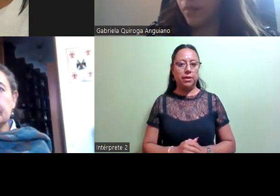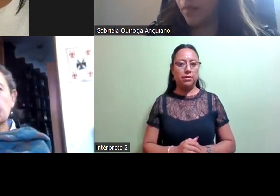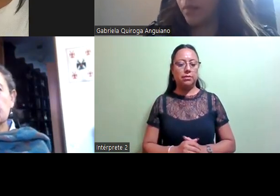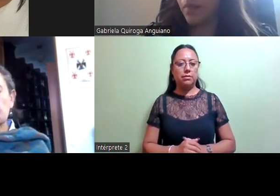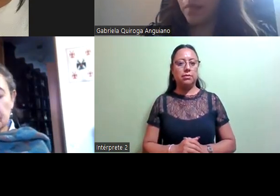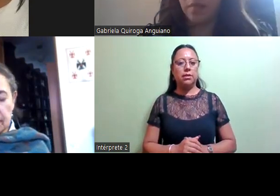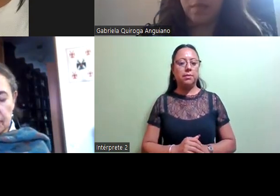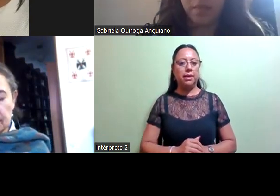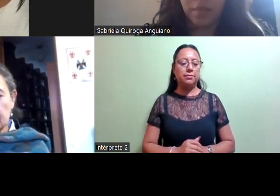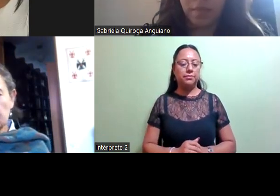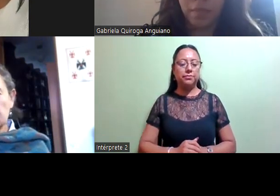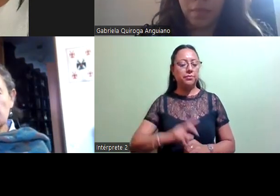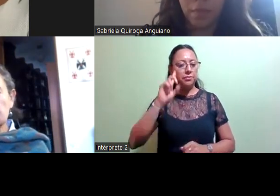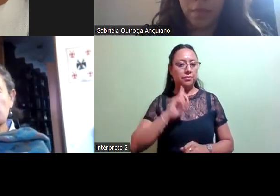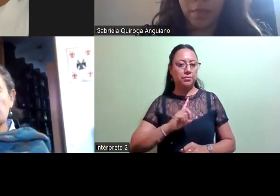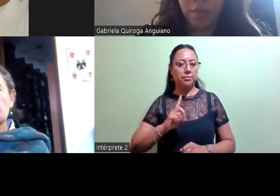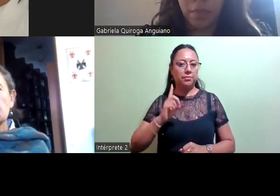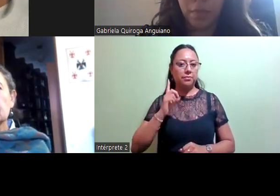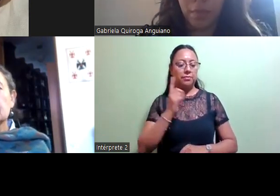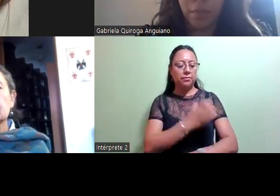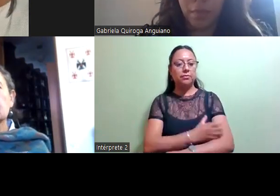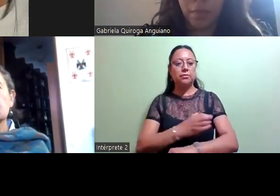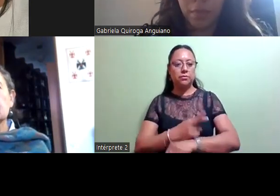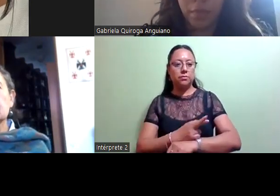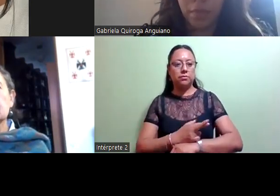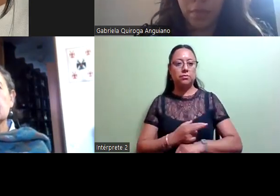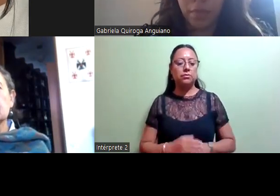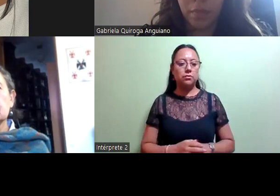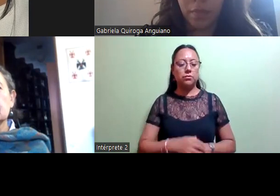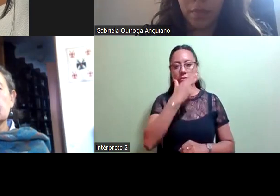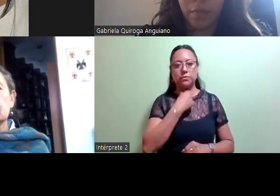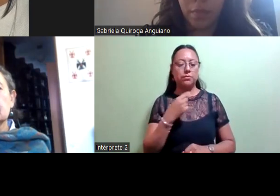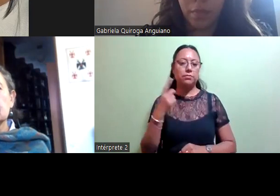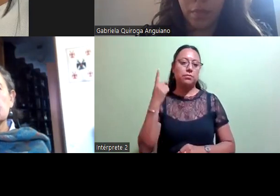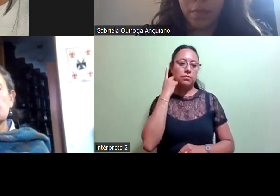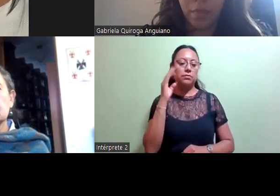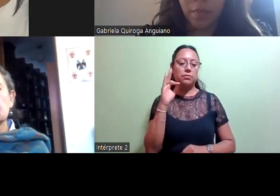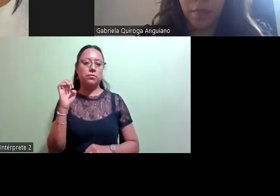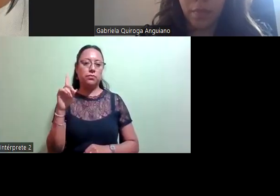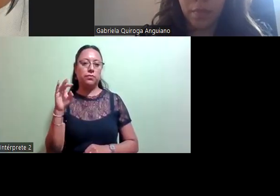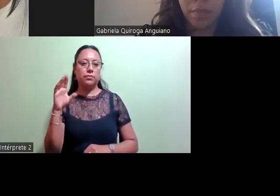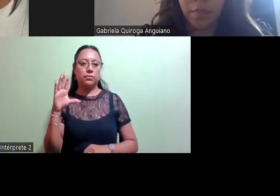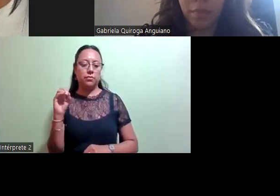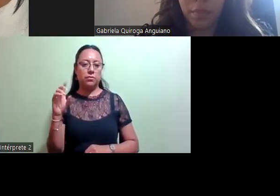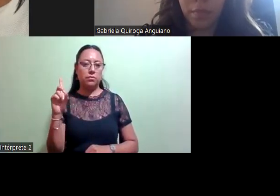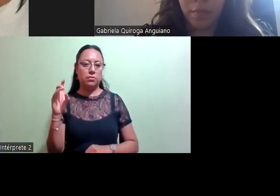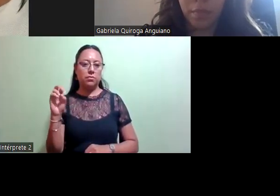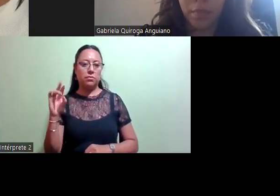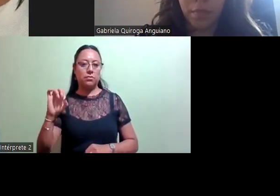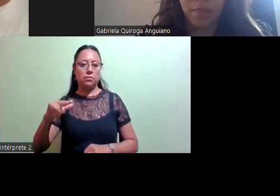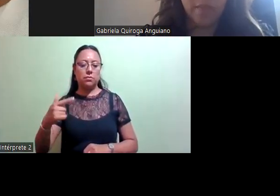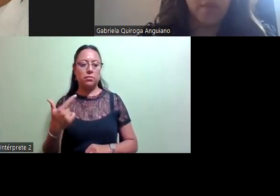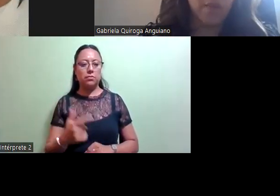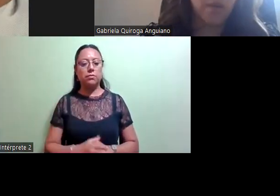No se encuentra. Diputado Coordinador Federico Doring. Doring en pro. Gracias.